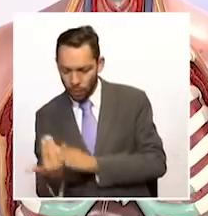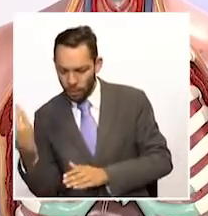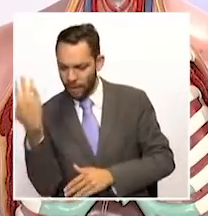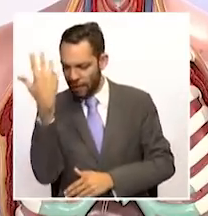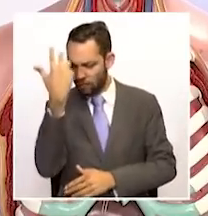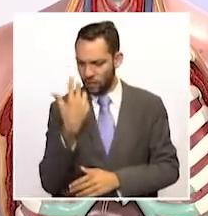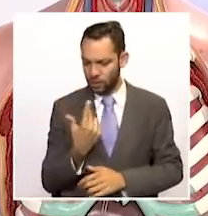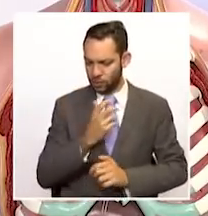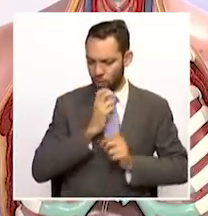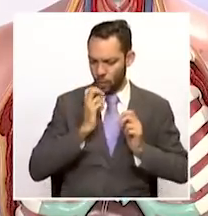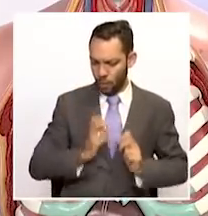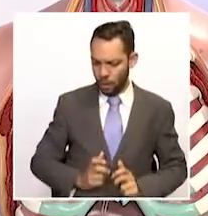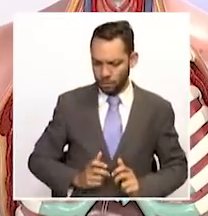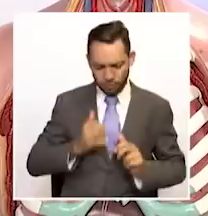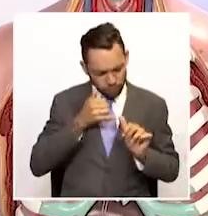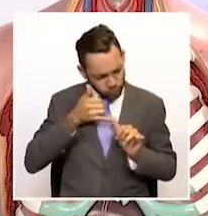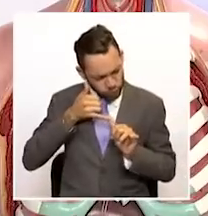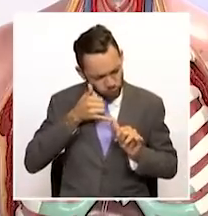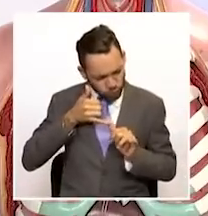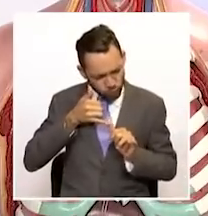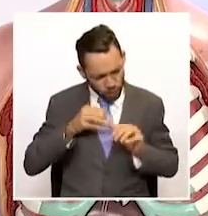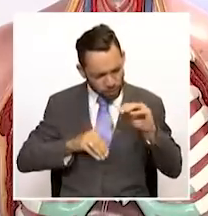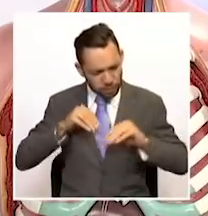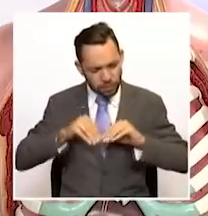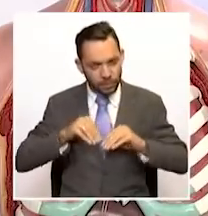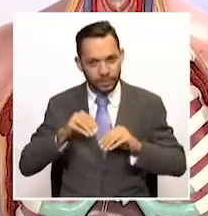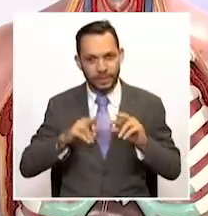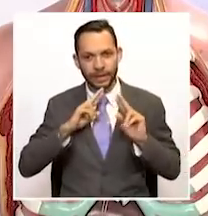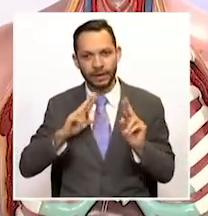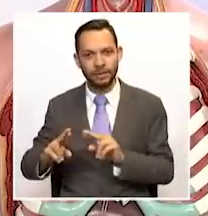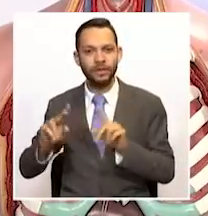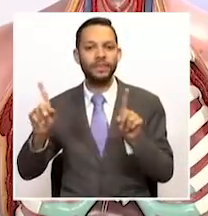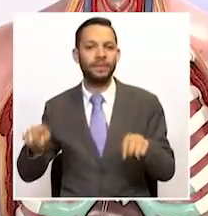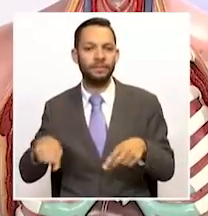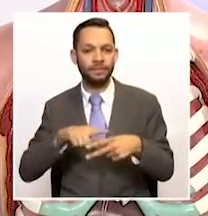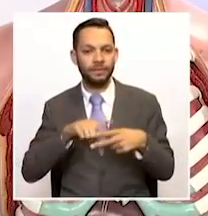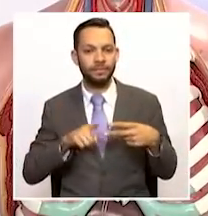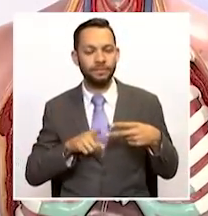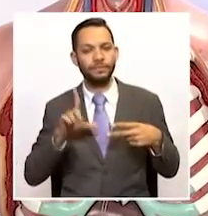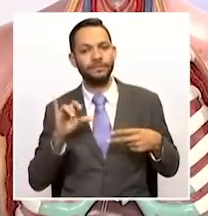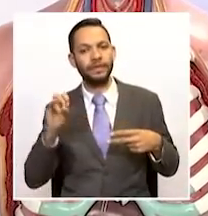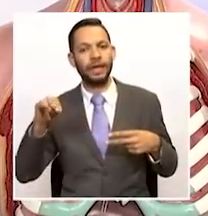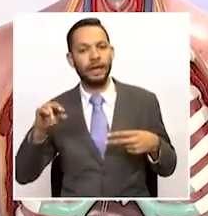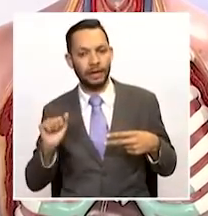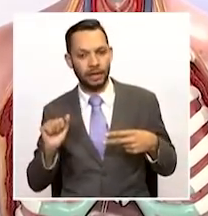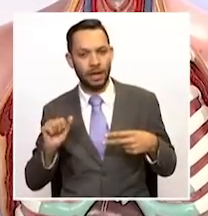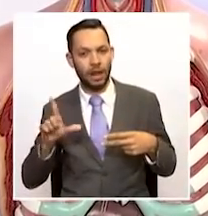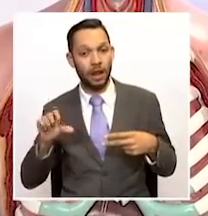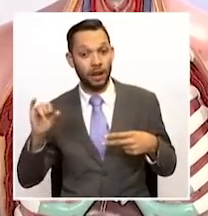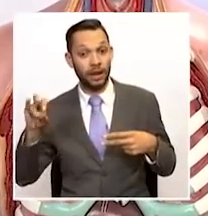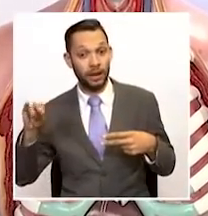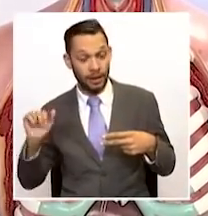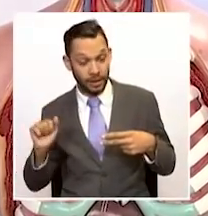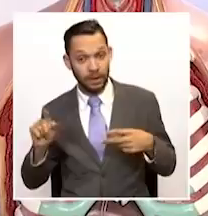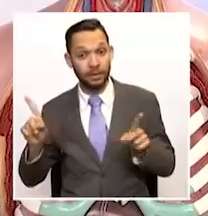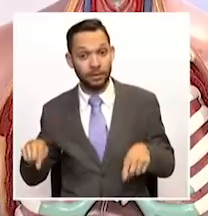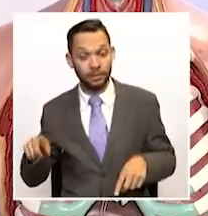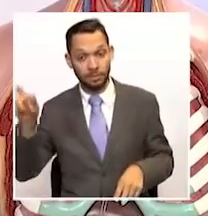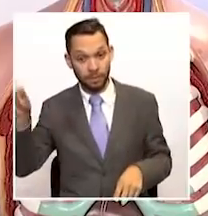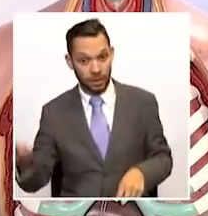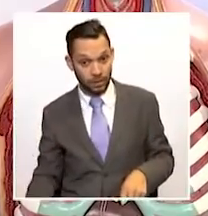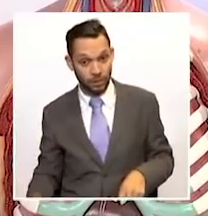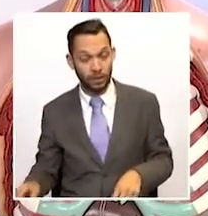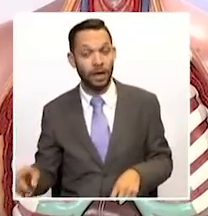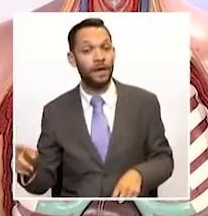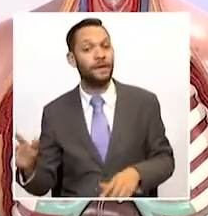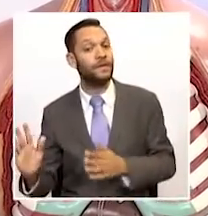laboratorio y vamos a compartir este espacio con lina marcela pérez acevedo paciente que escucha hablar en la